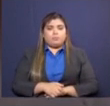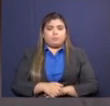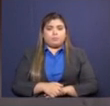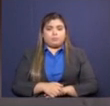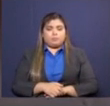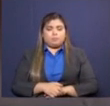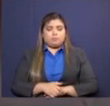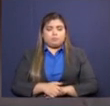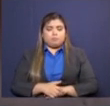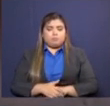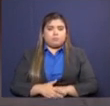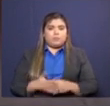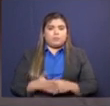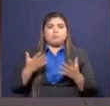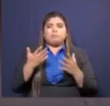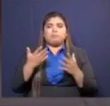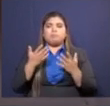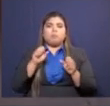puede decir